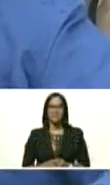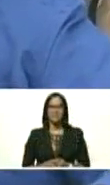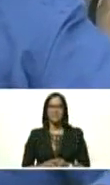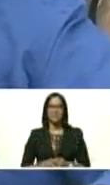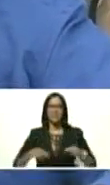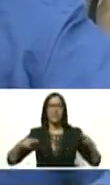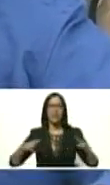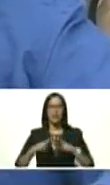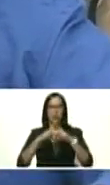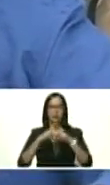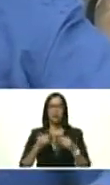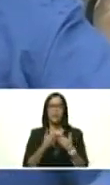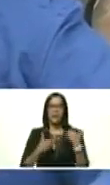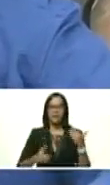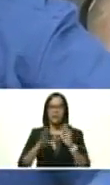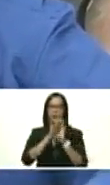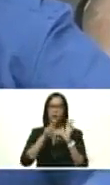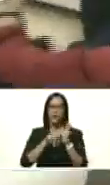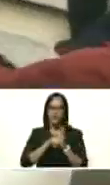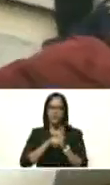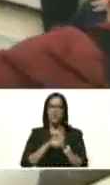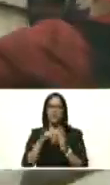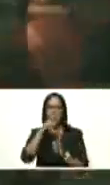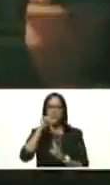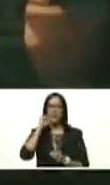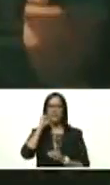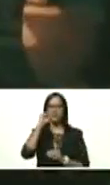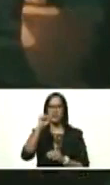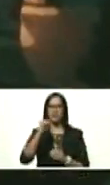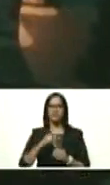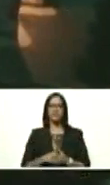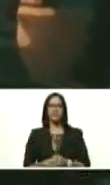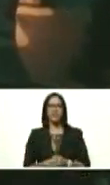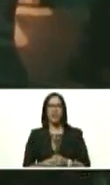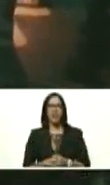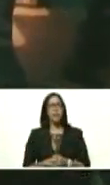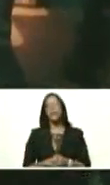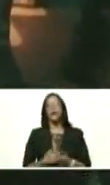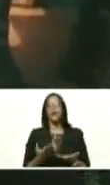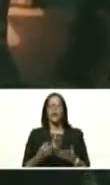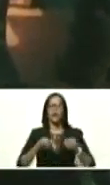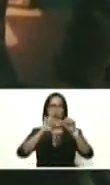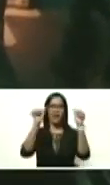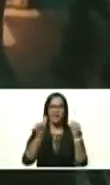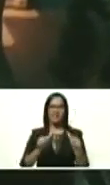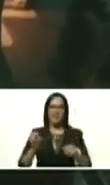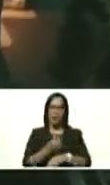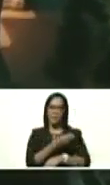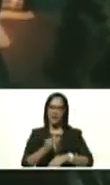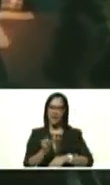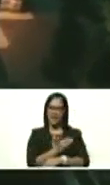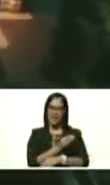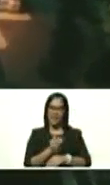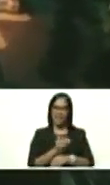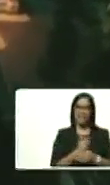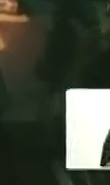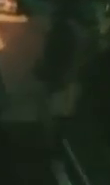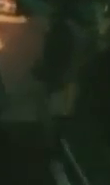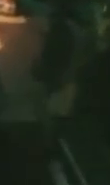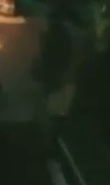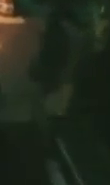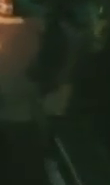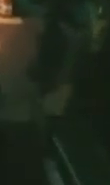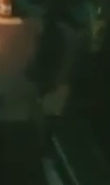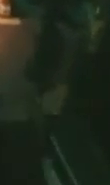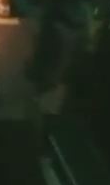del presidente constitucional Nicolás Maduro con los exponentes del merengue, Aramis Camilo, Quinito Méndez,